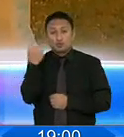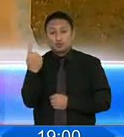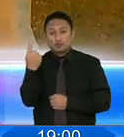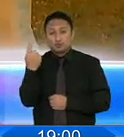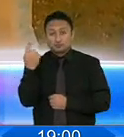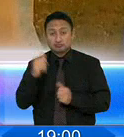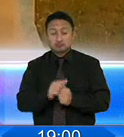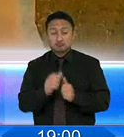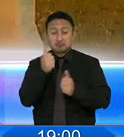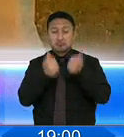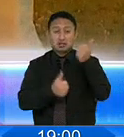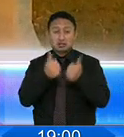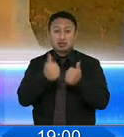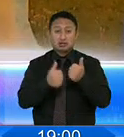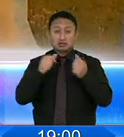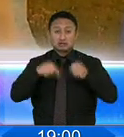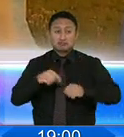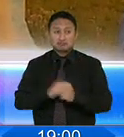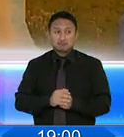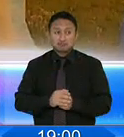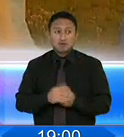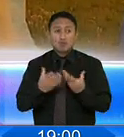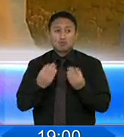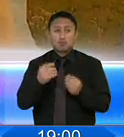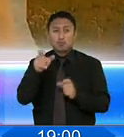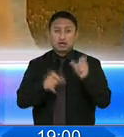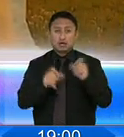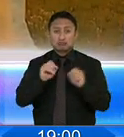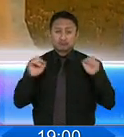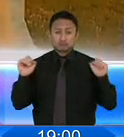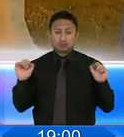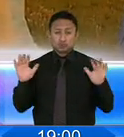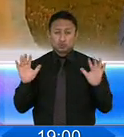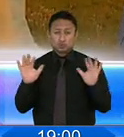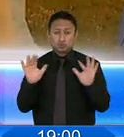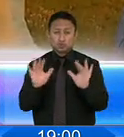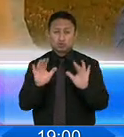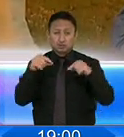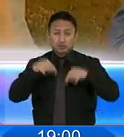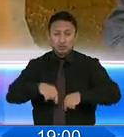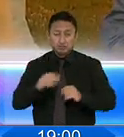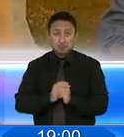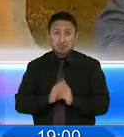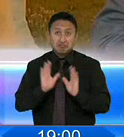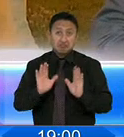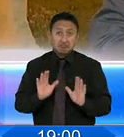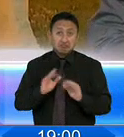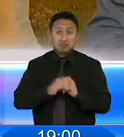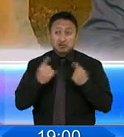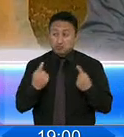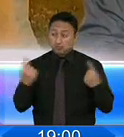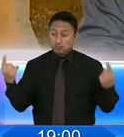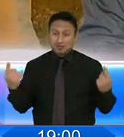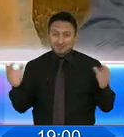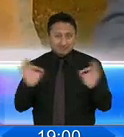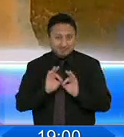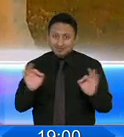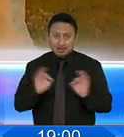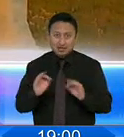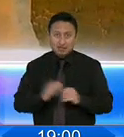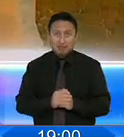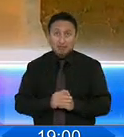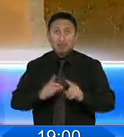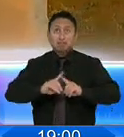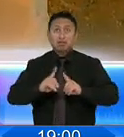se pronunció hacia cientos de simpatizantes que llegaron acá. No existió de alguna manera el distanciamiento social. Sin embargo, se